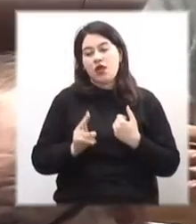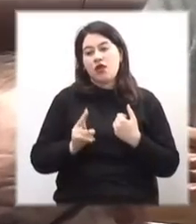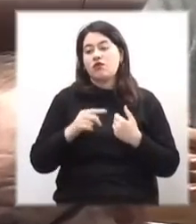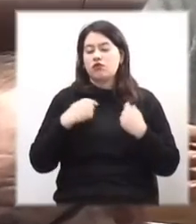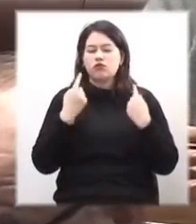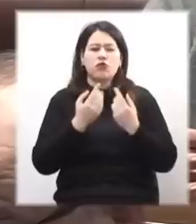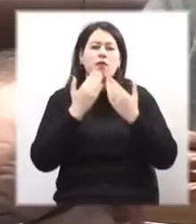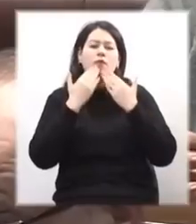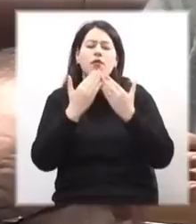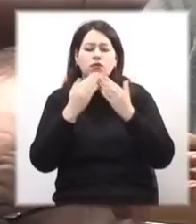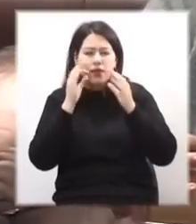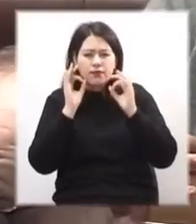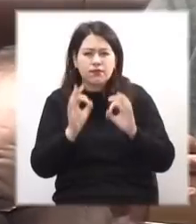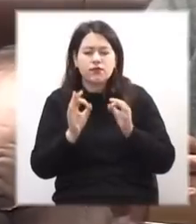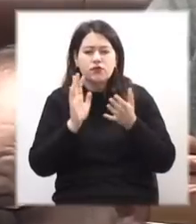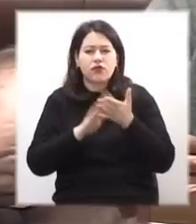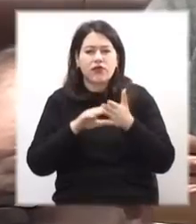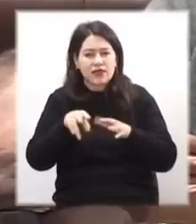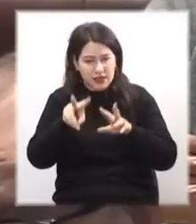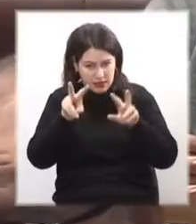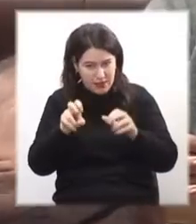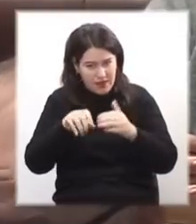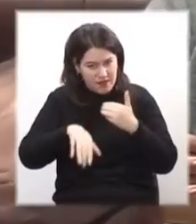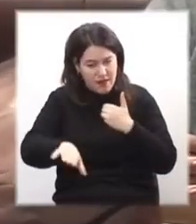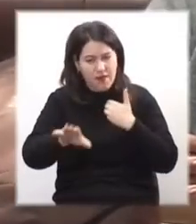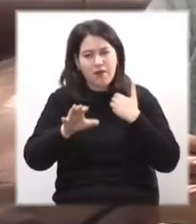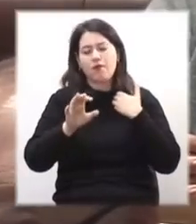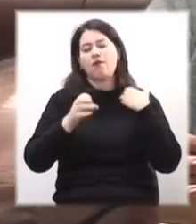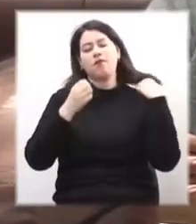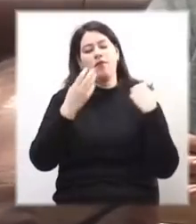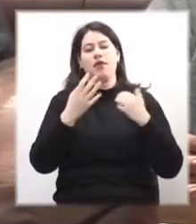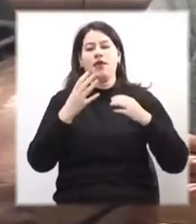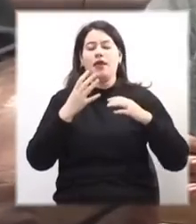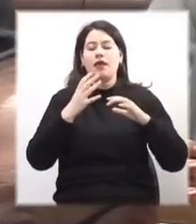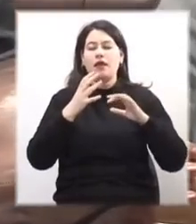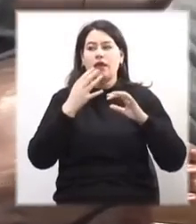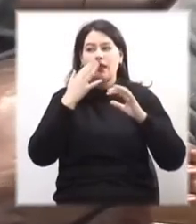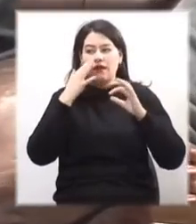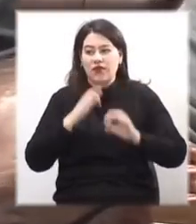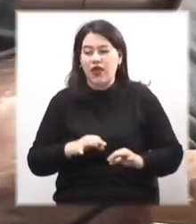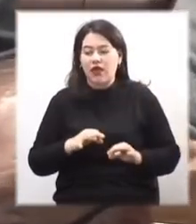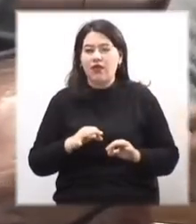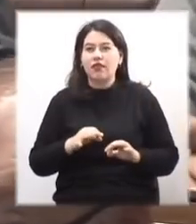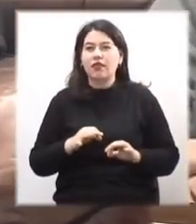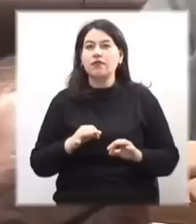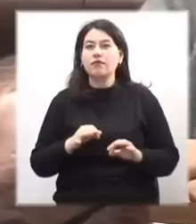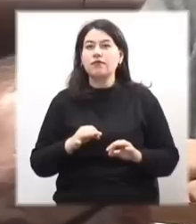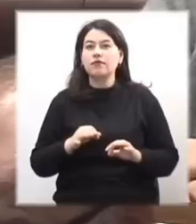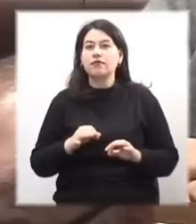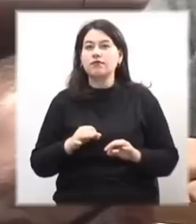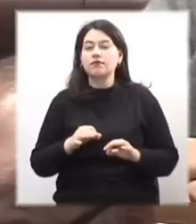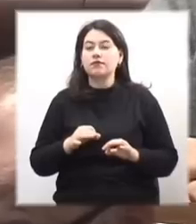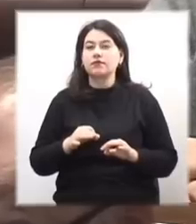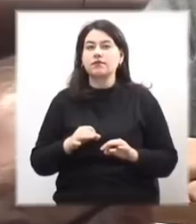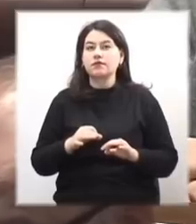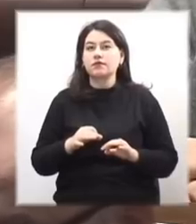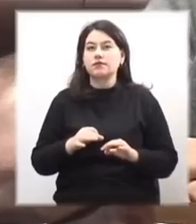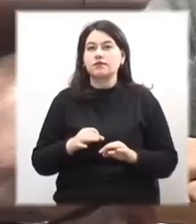Nosotros le vamos a hacer una pregunta concreta al respecto de eso, porque claramente es una